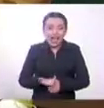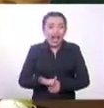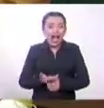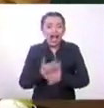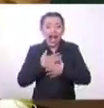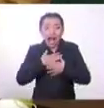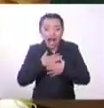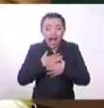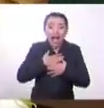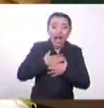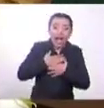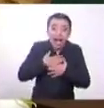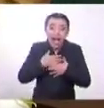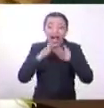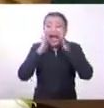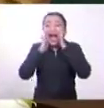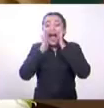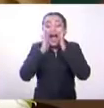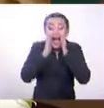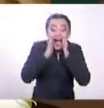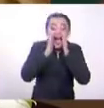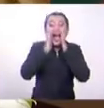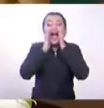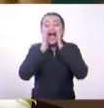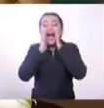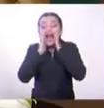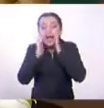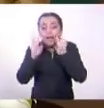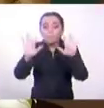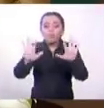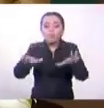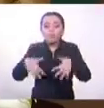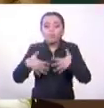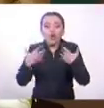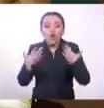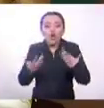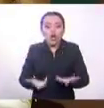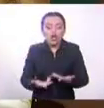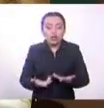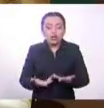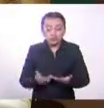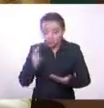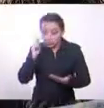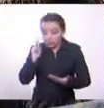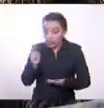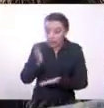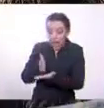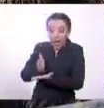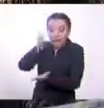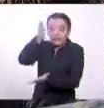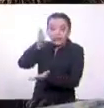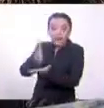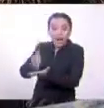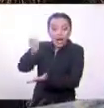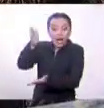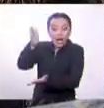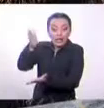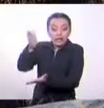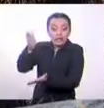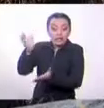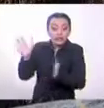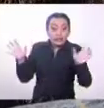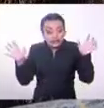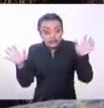ayuda. Claro, pero ¿por qué si estás en la selva? Entonces quizás porque yo estoy viendo un animal feroz enfrente y que viene a